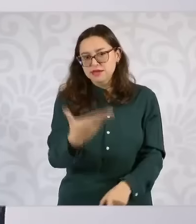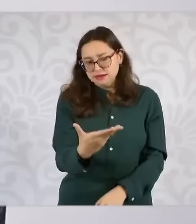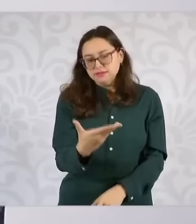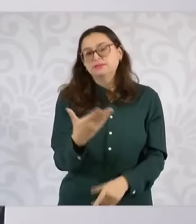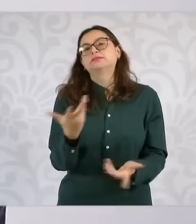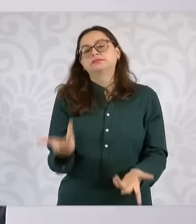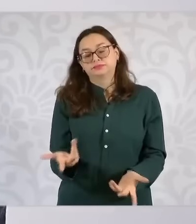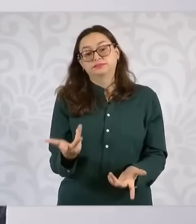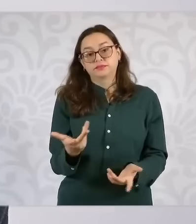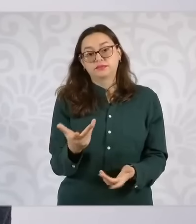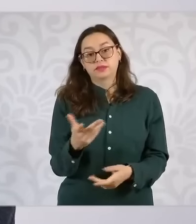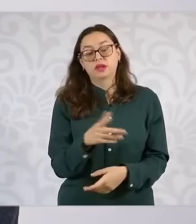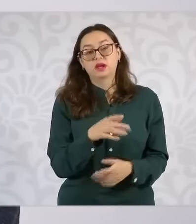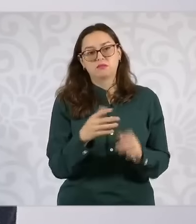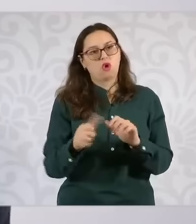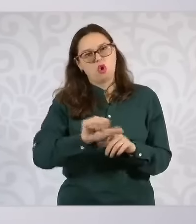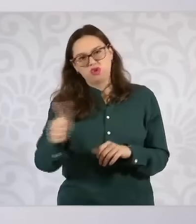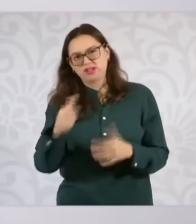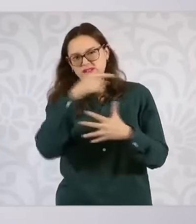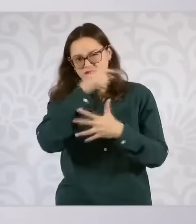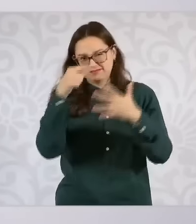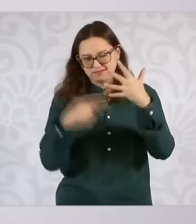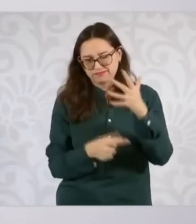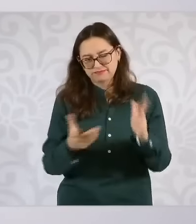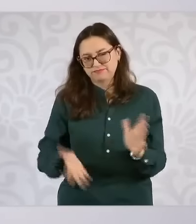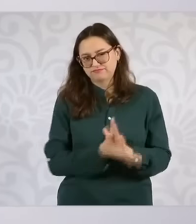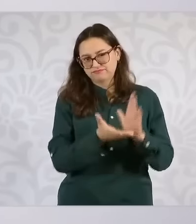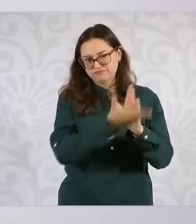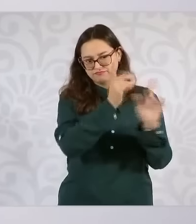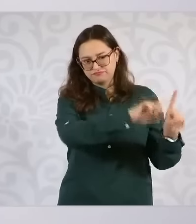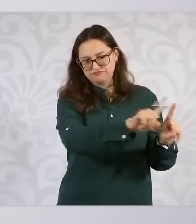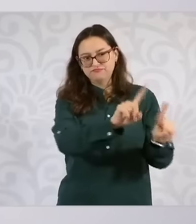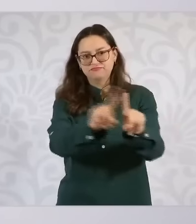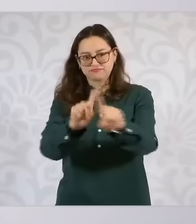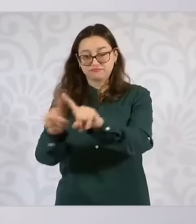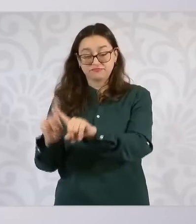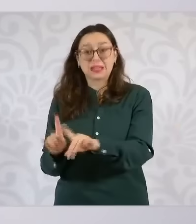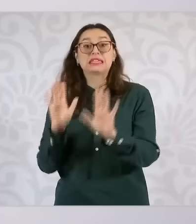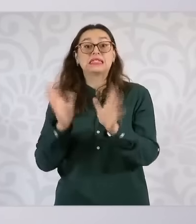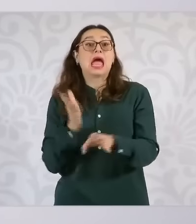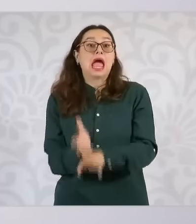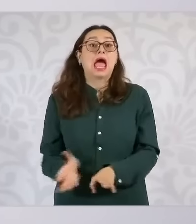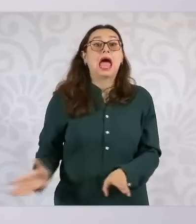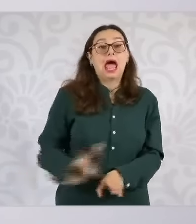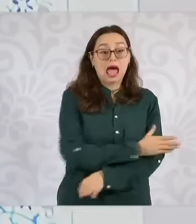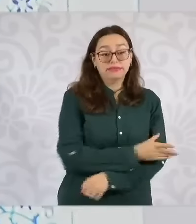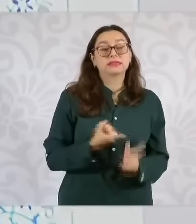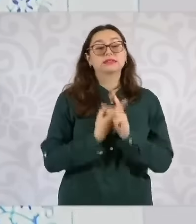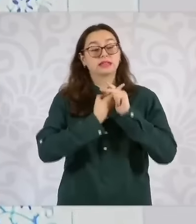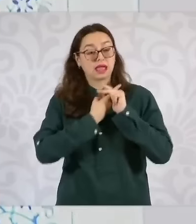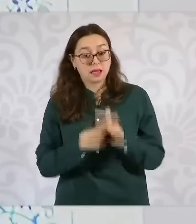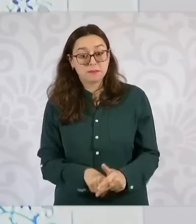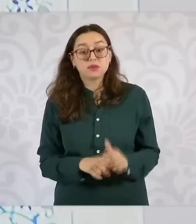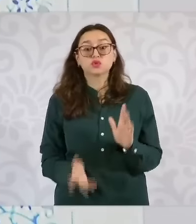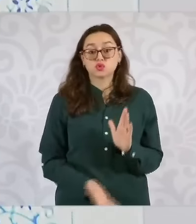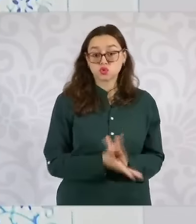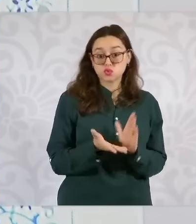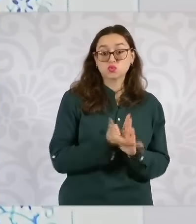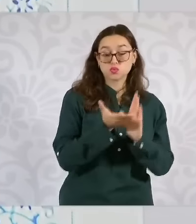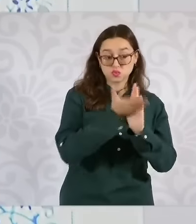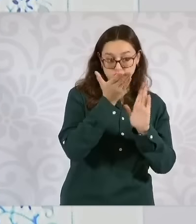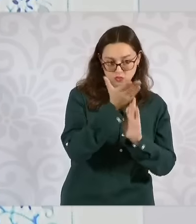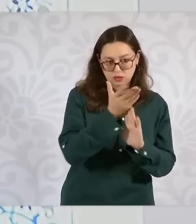y algunas otras obras. Vamos a dar seguimiento a las obras que hay, que dejó el presidente para